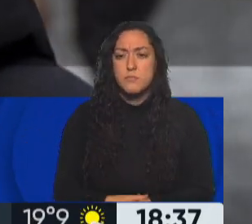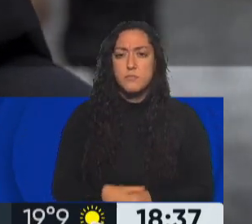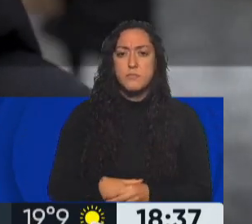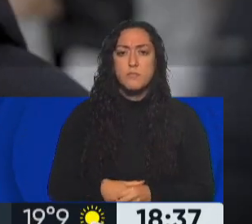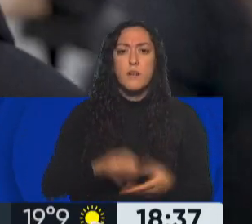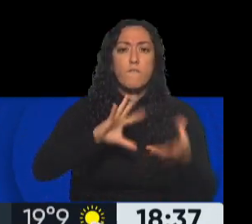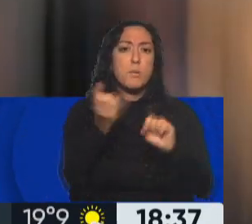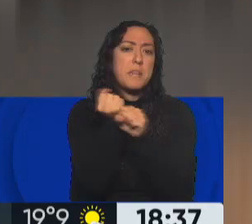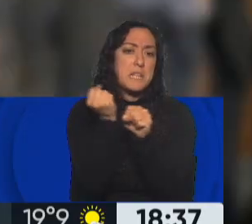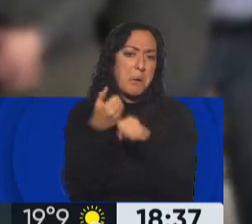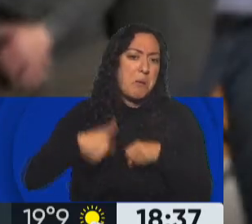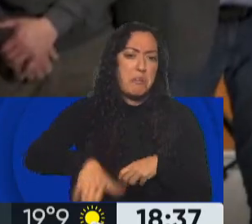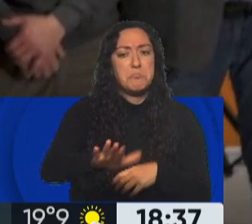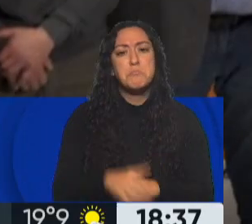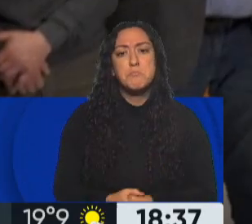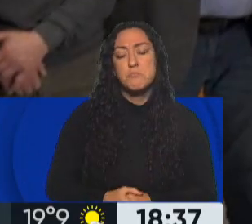from politics.